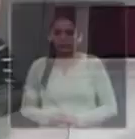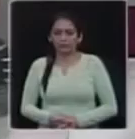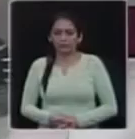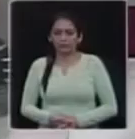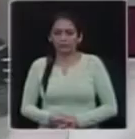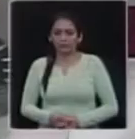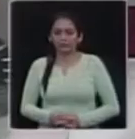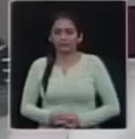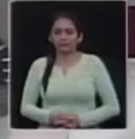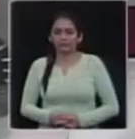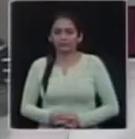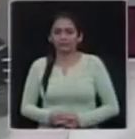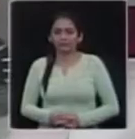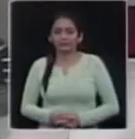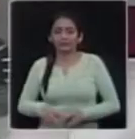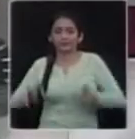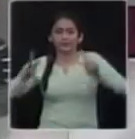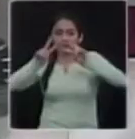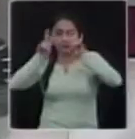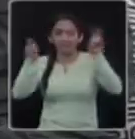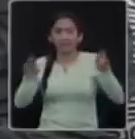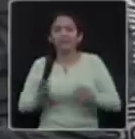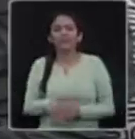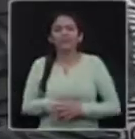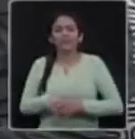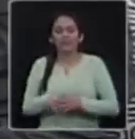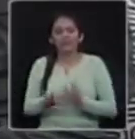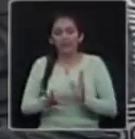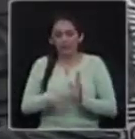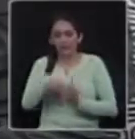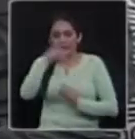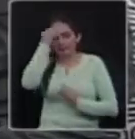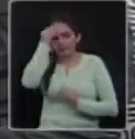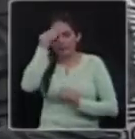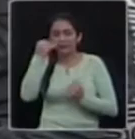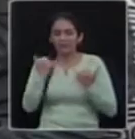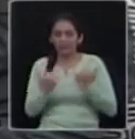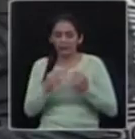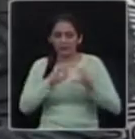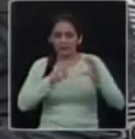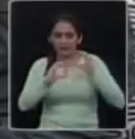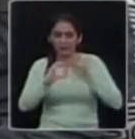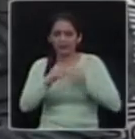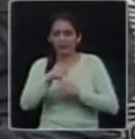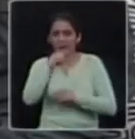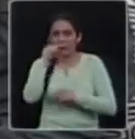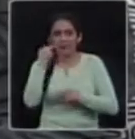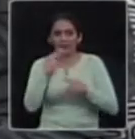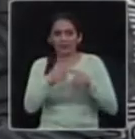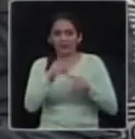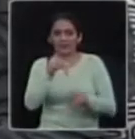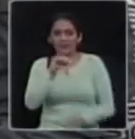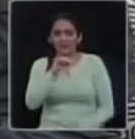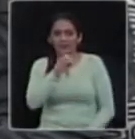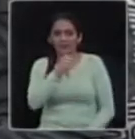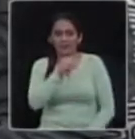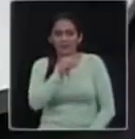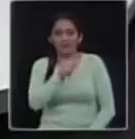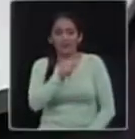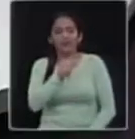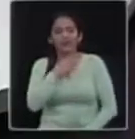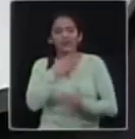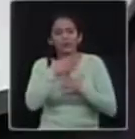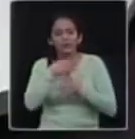Hoy en nuestro segmento Emprendedores voy a conversar con Diego Mayorga, un apasionado de las motos que unió este gusto con el trabajo y creó